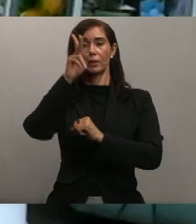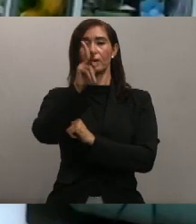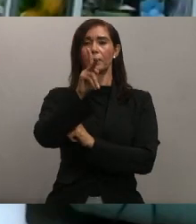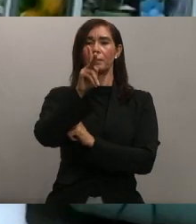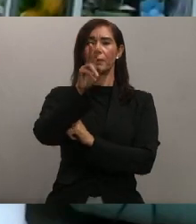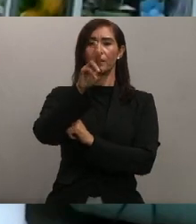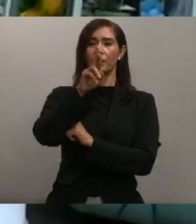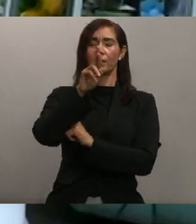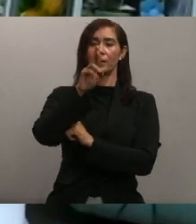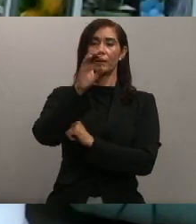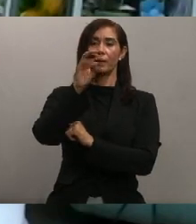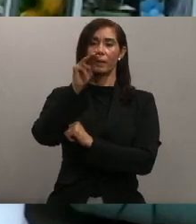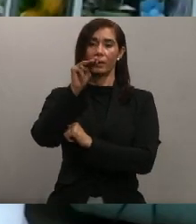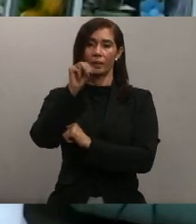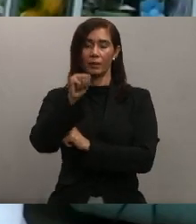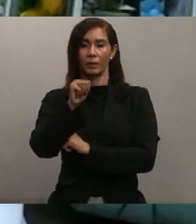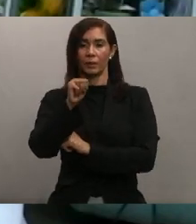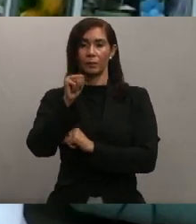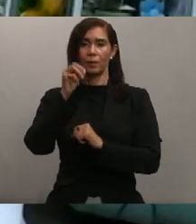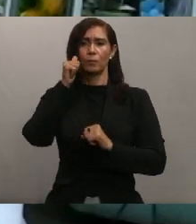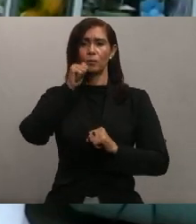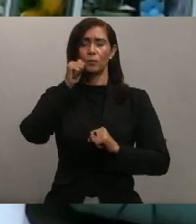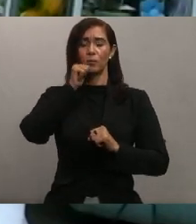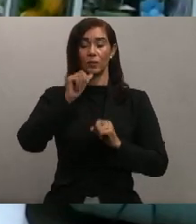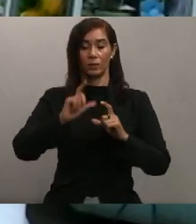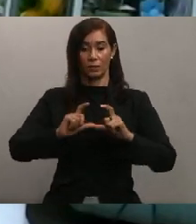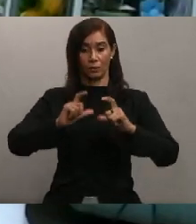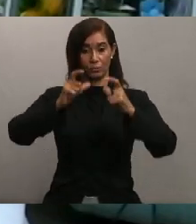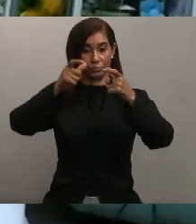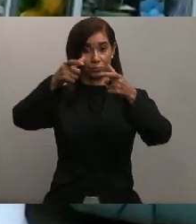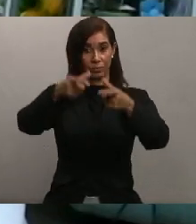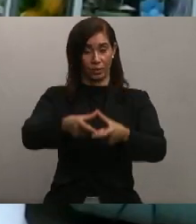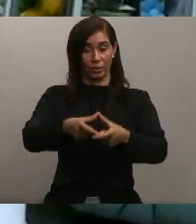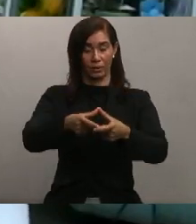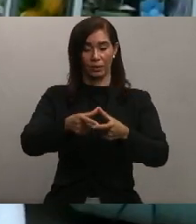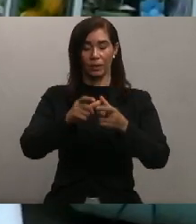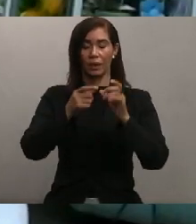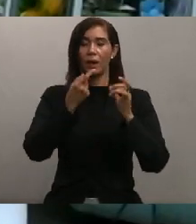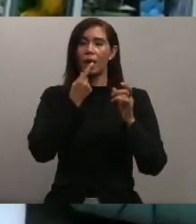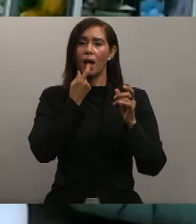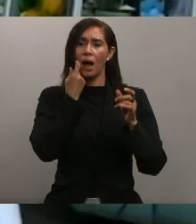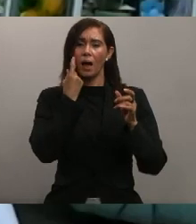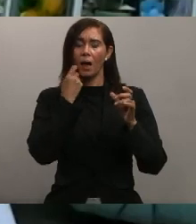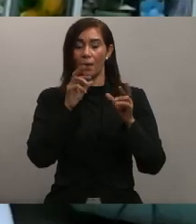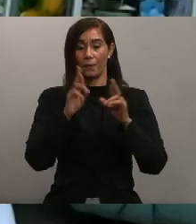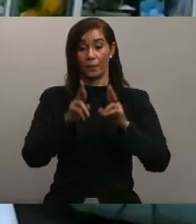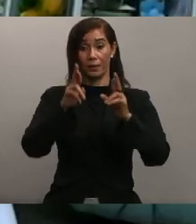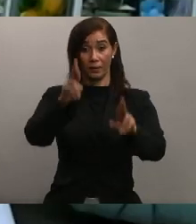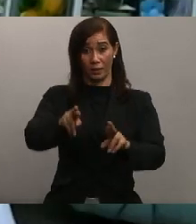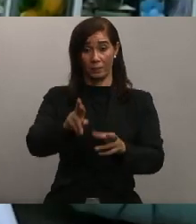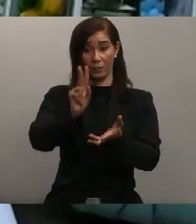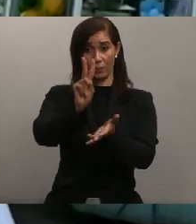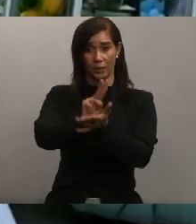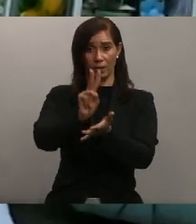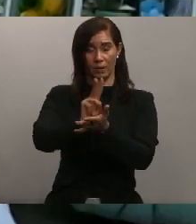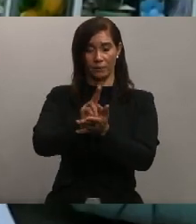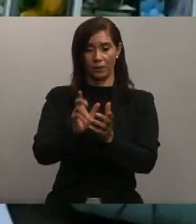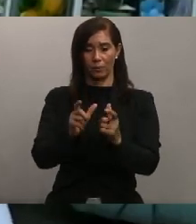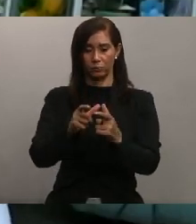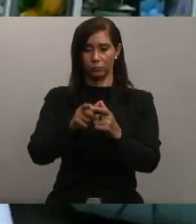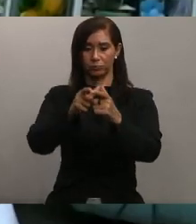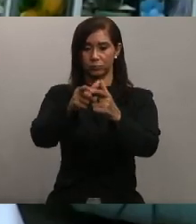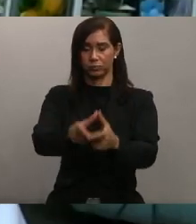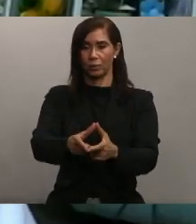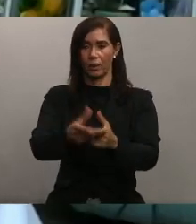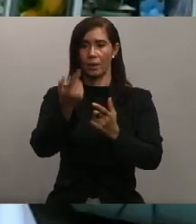nuevamente acaban de entregar pruebas rápidas al Hospital Morillo King de La Vega, pero ya tenemos